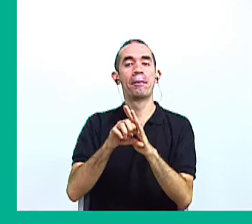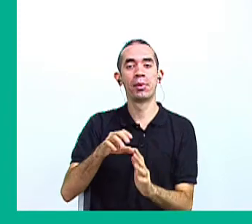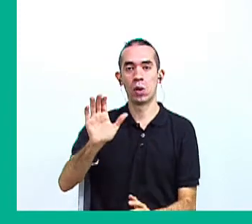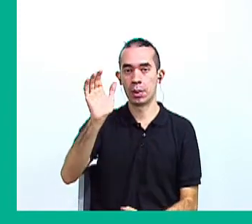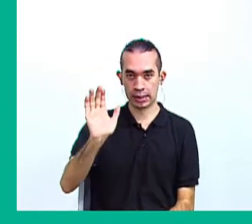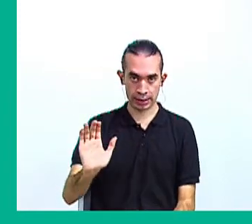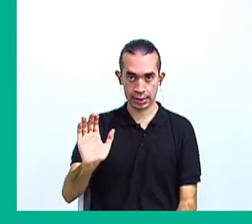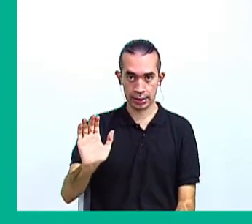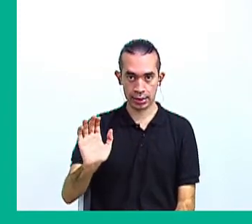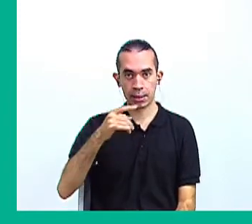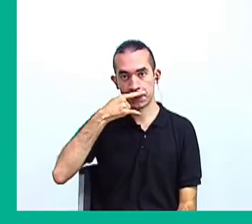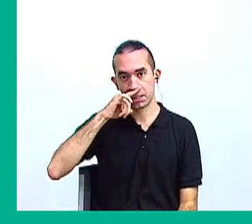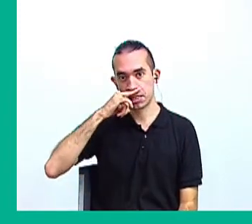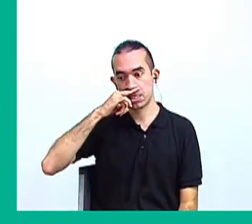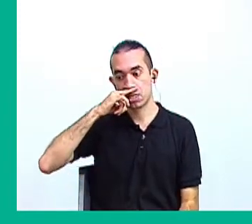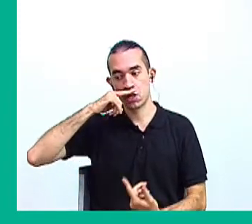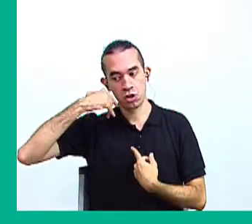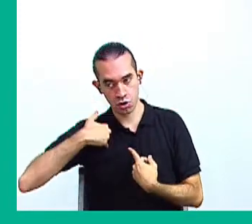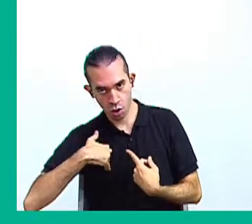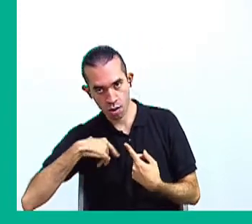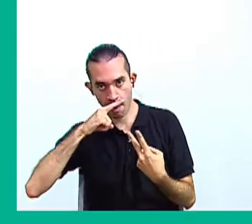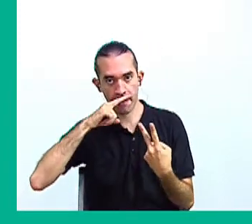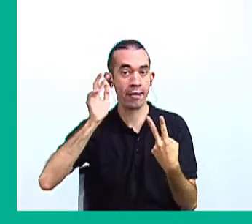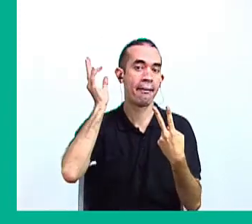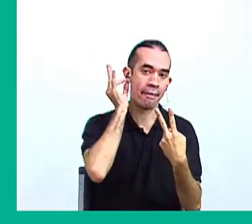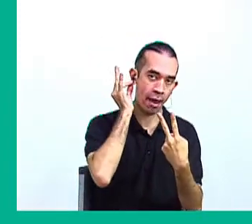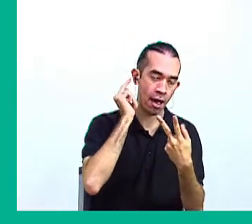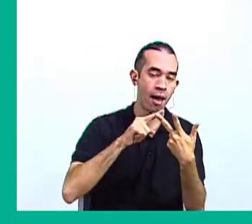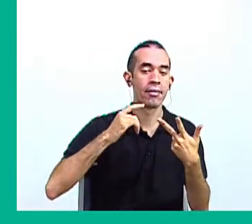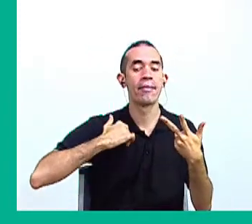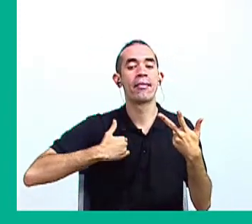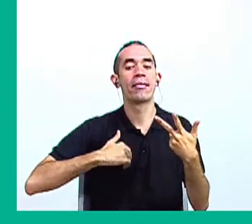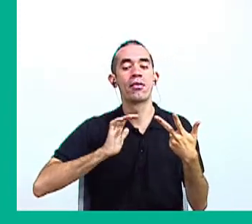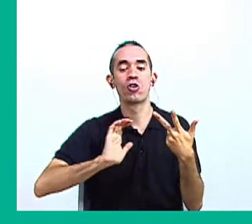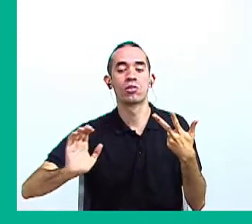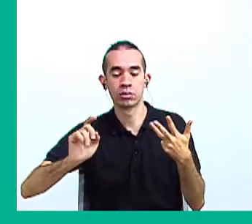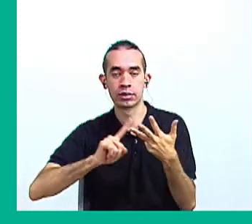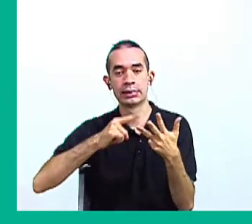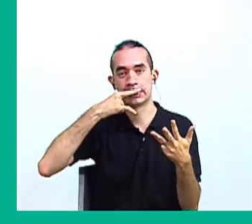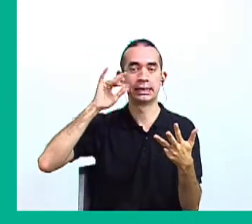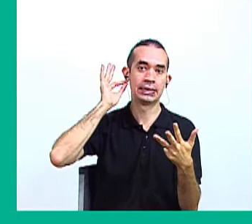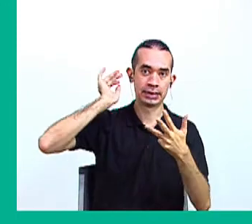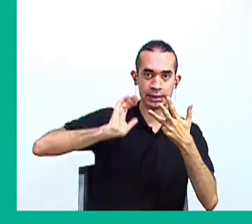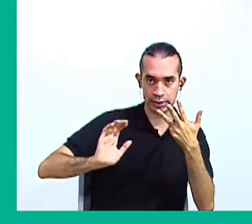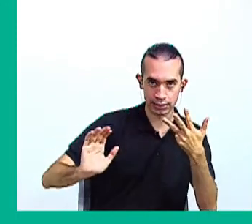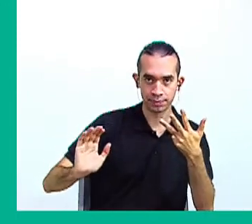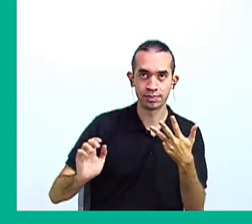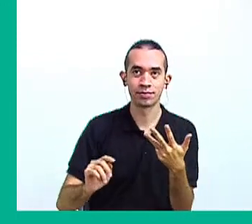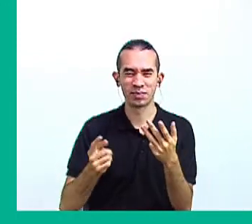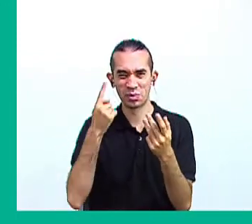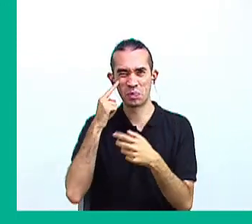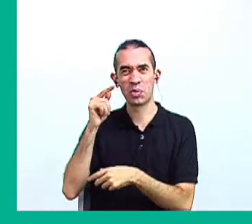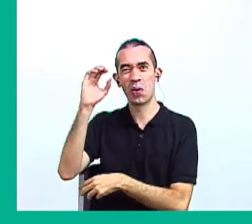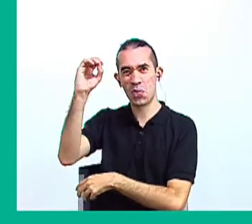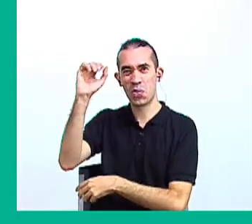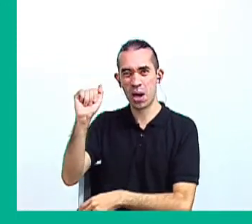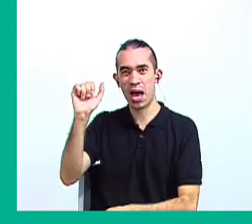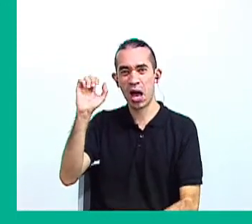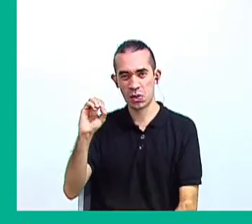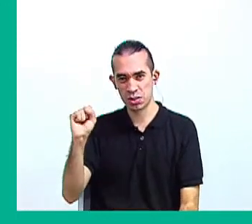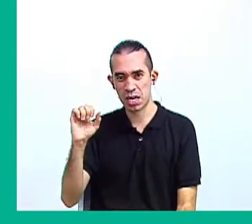niño, niña, niños, niñas. Los cambios que tienen estas